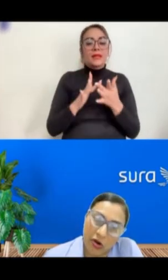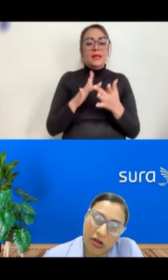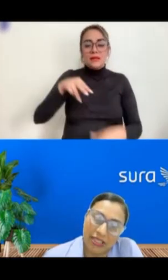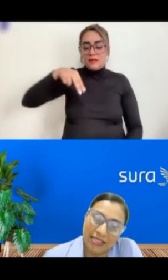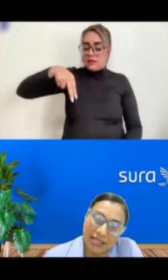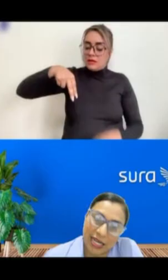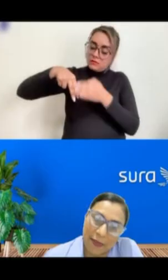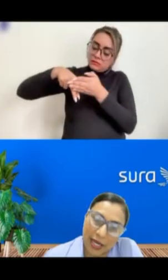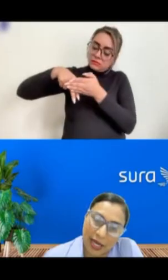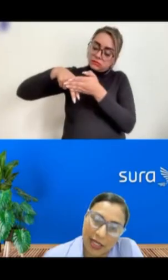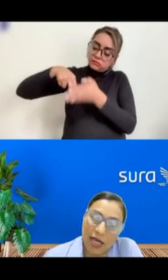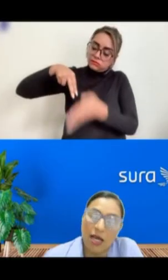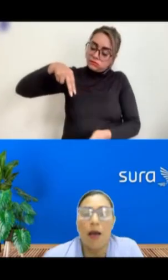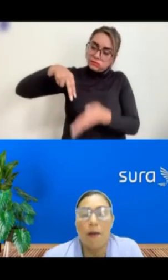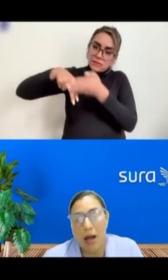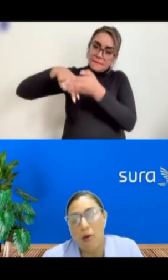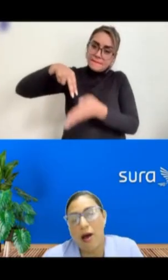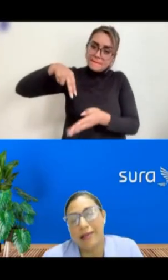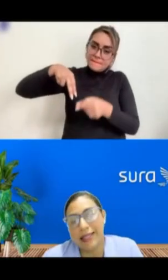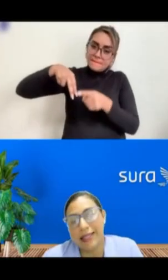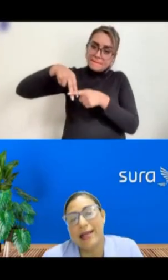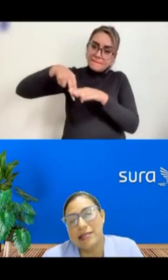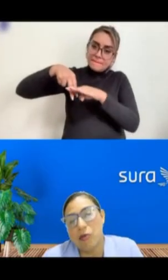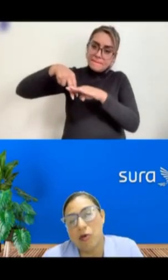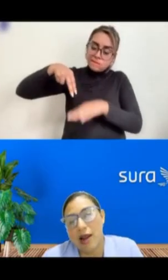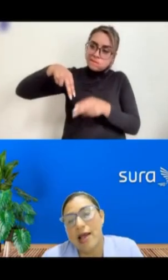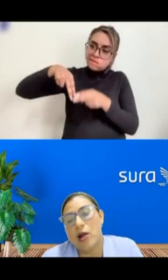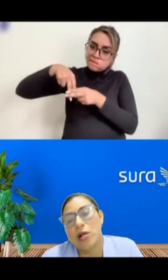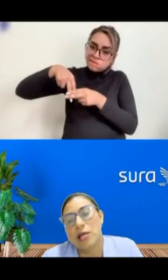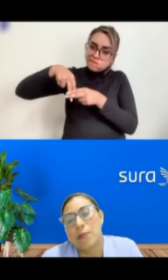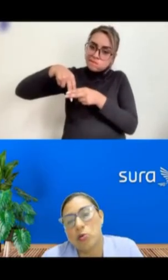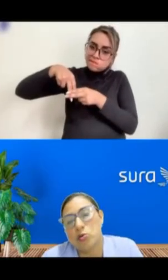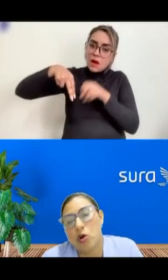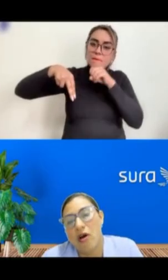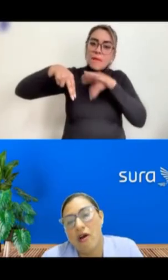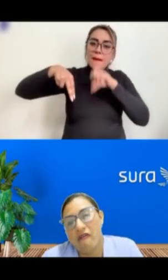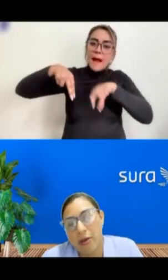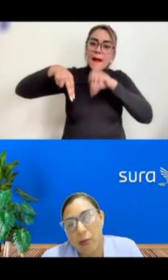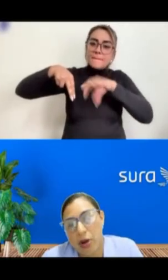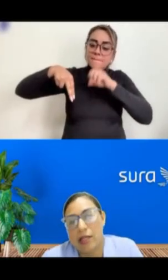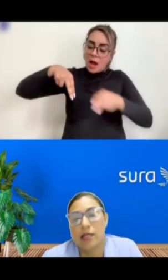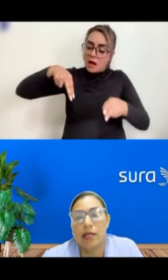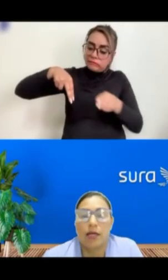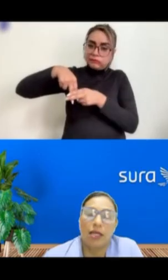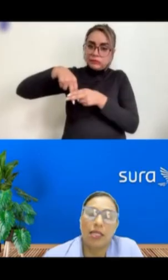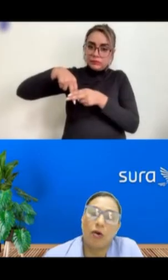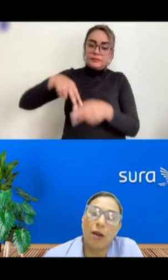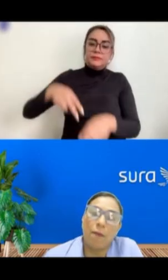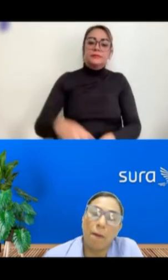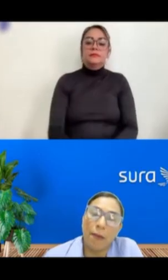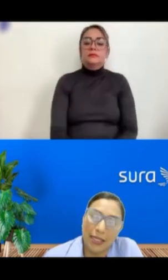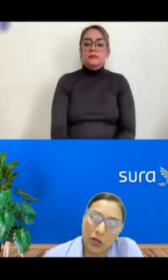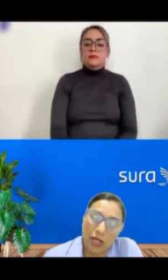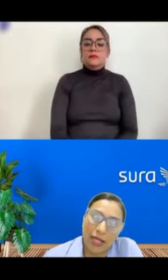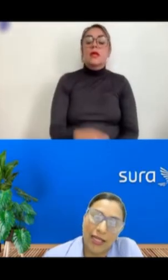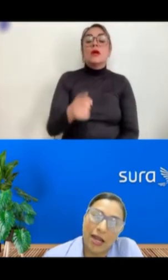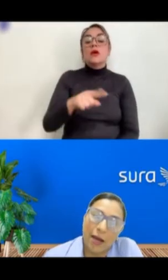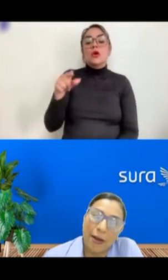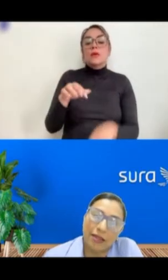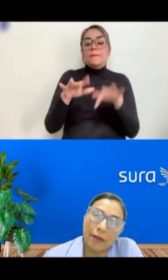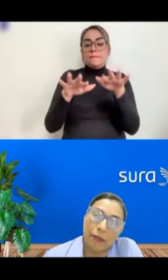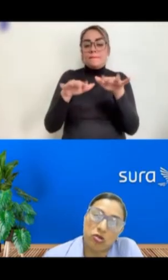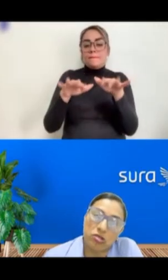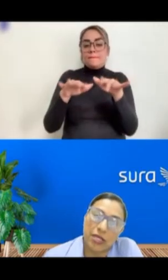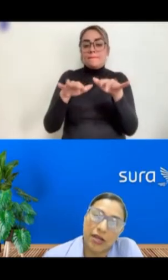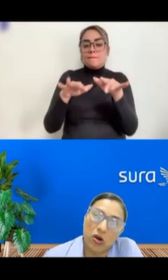miembro inferior, es decir, de la pierna, vamos a detener esa hemorragia con ese pulso femoral. Tenemos el popliteo, que